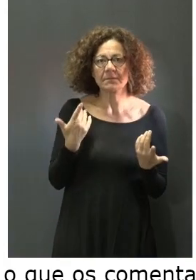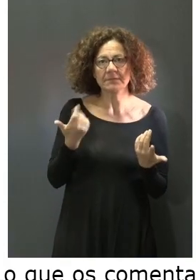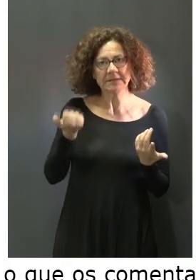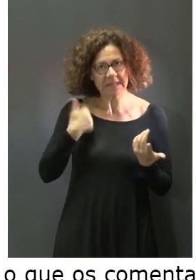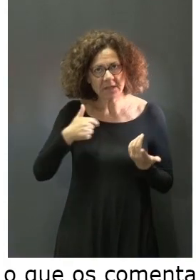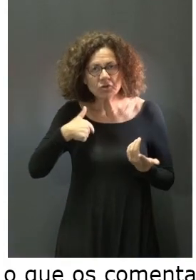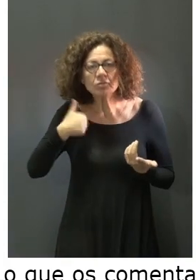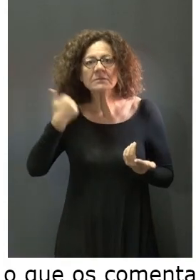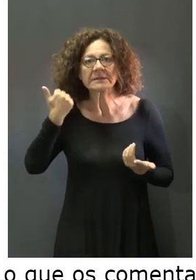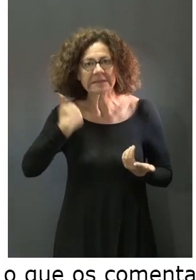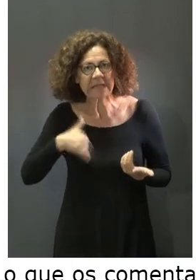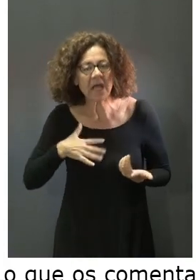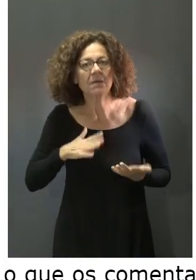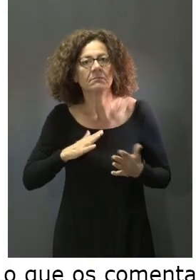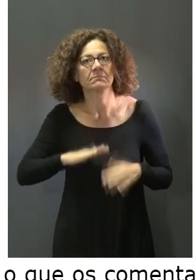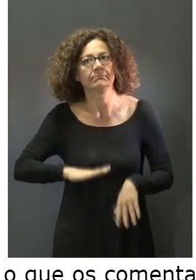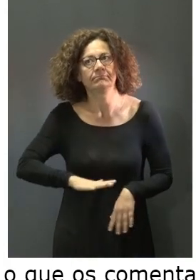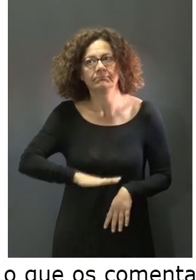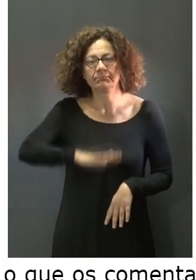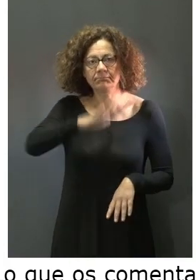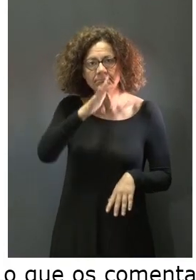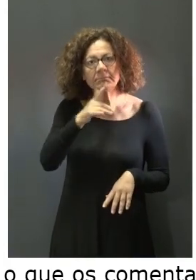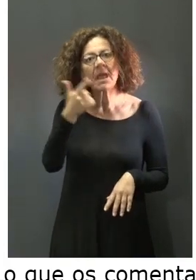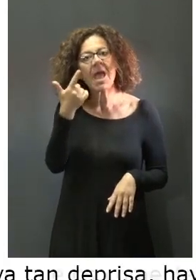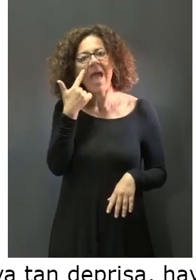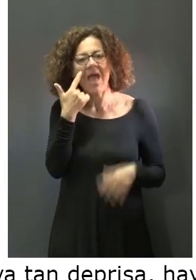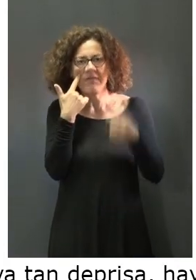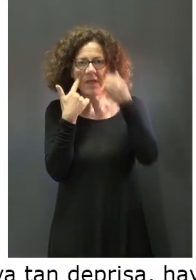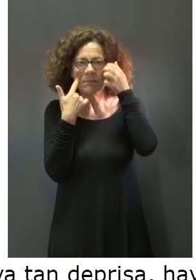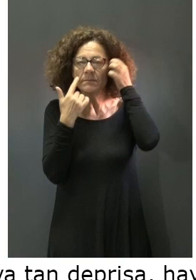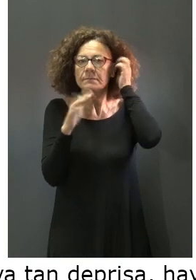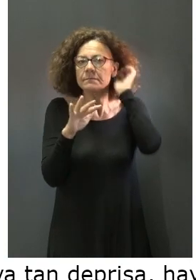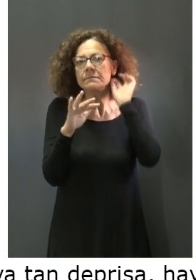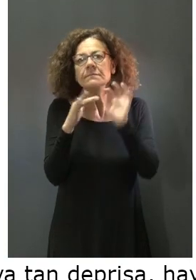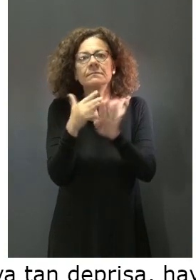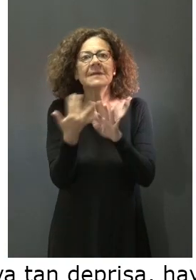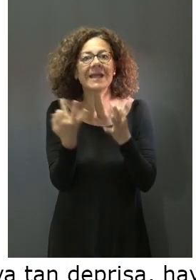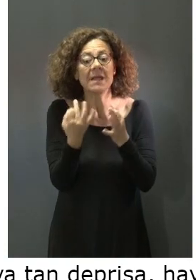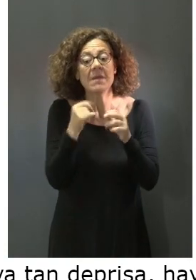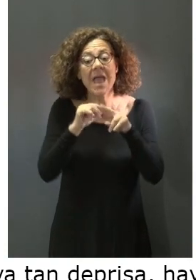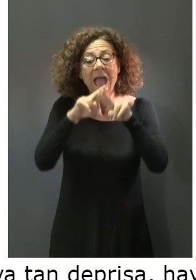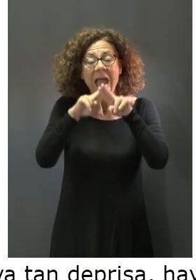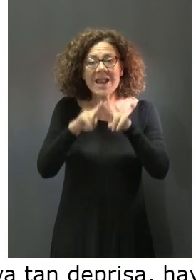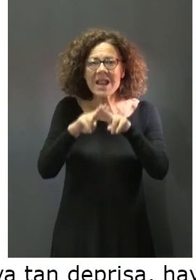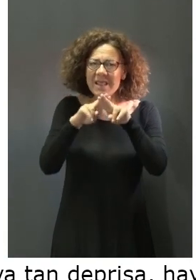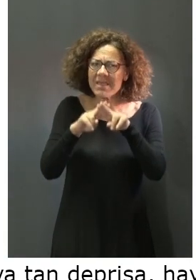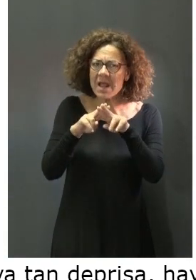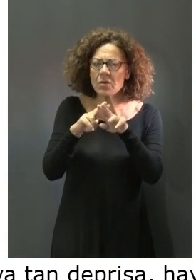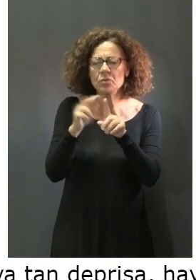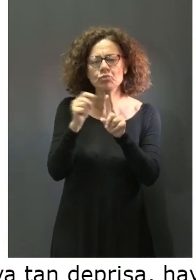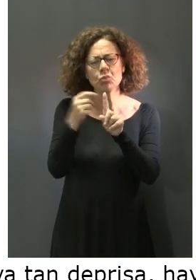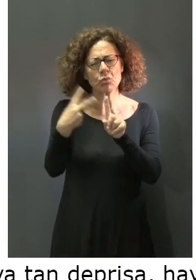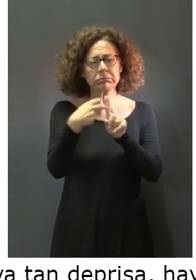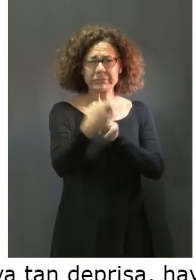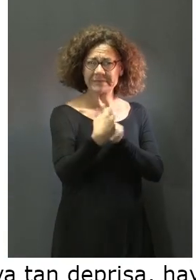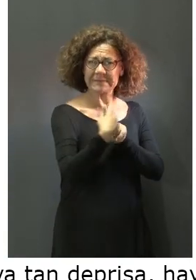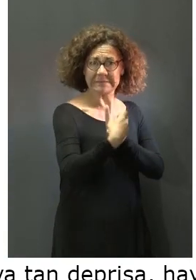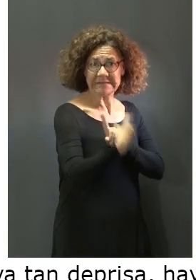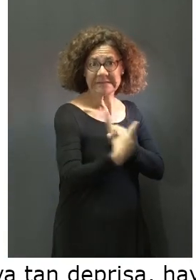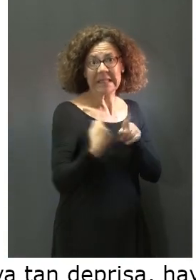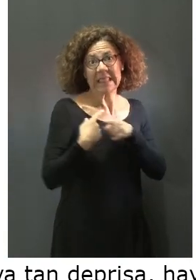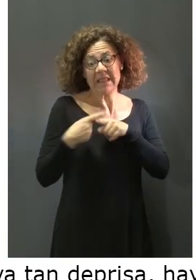tengo ya lo suficiente como para poder ver qué es lo que pasa, ¿no? Y analizarlo desde distintos puntos de vista, ¿no? Y